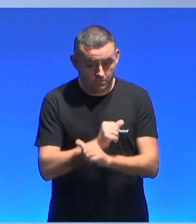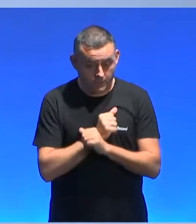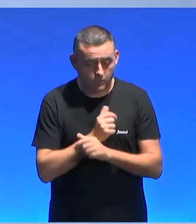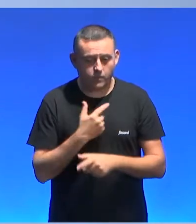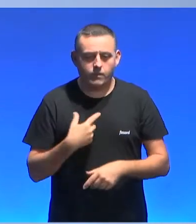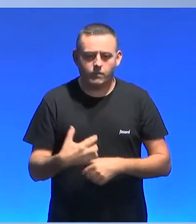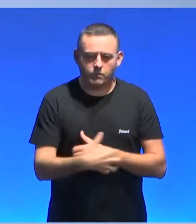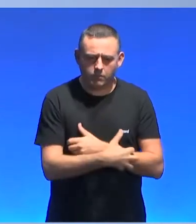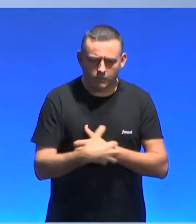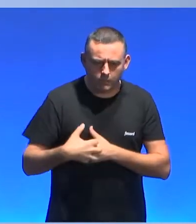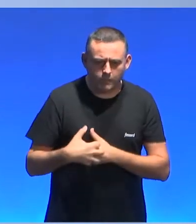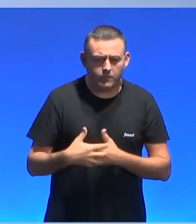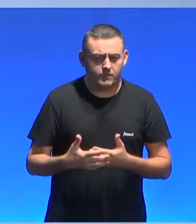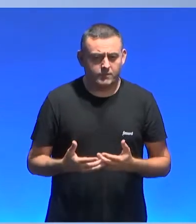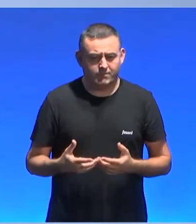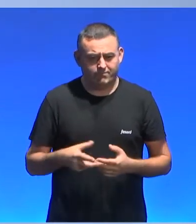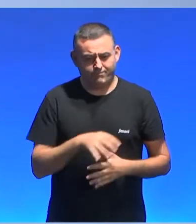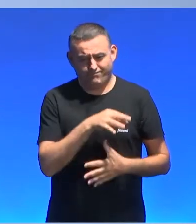pobres. Bueno,